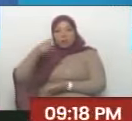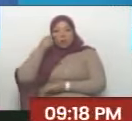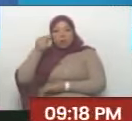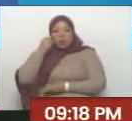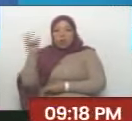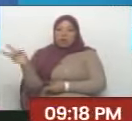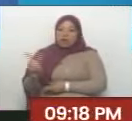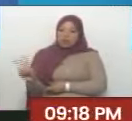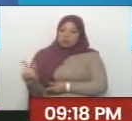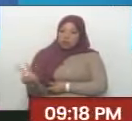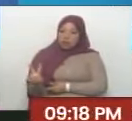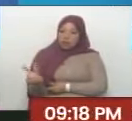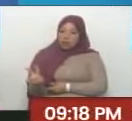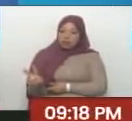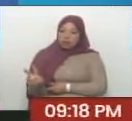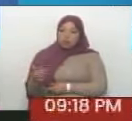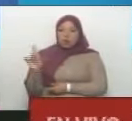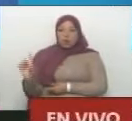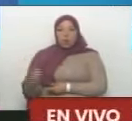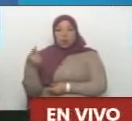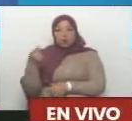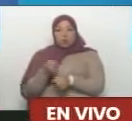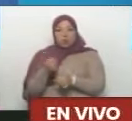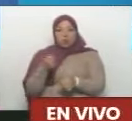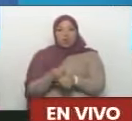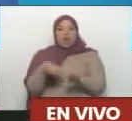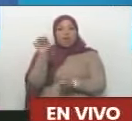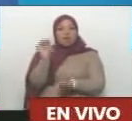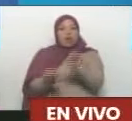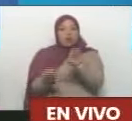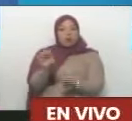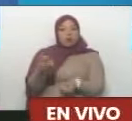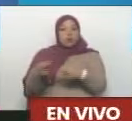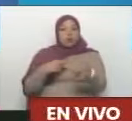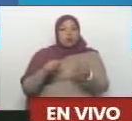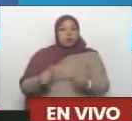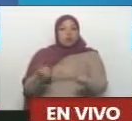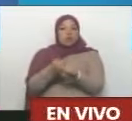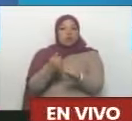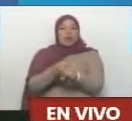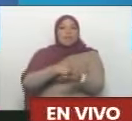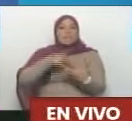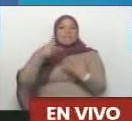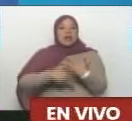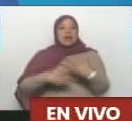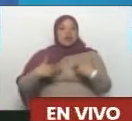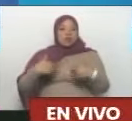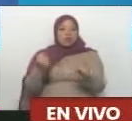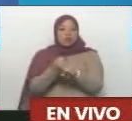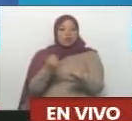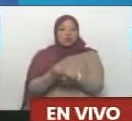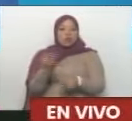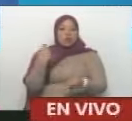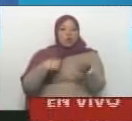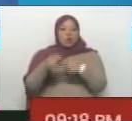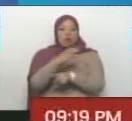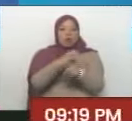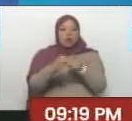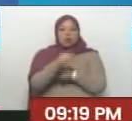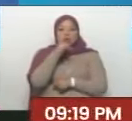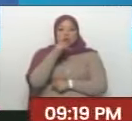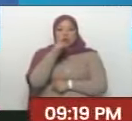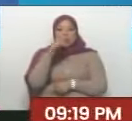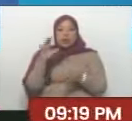tradición venezolana. 1. Evaluación y relanzamiento de los planes de salvaguardia de las manifestaciones